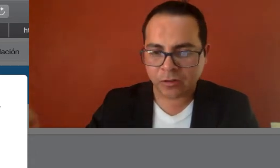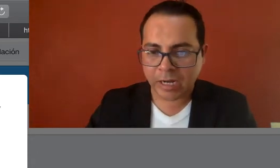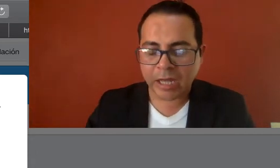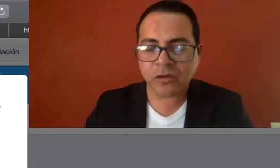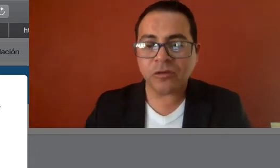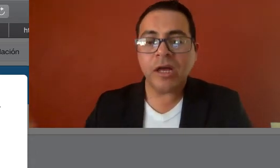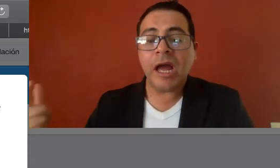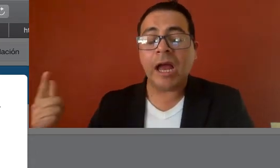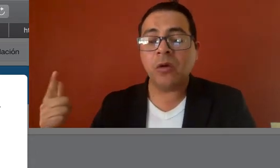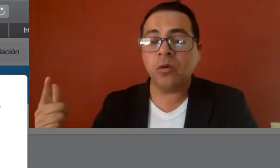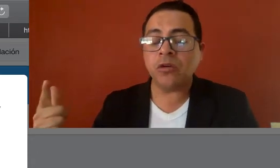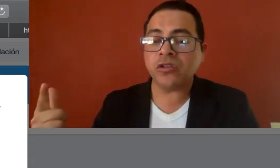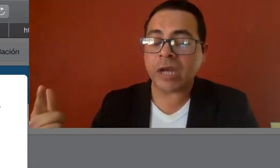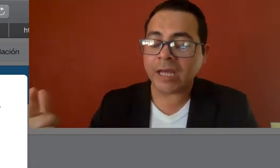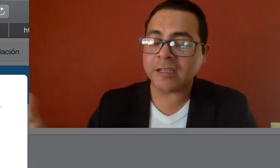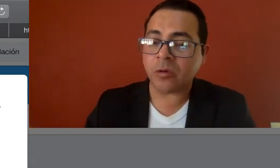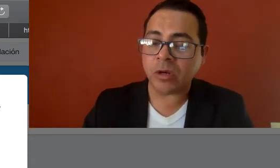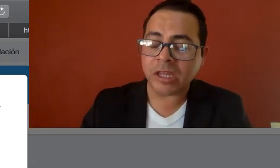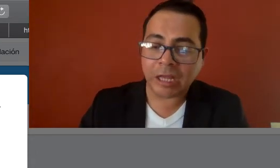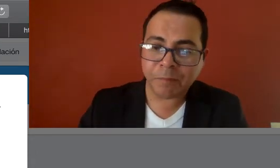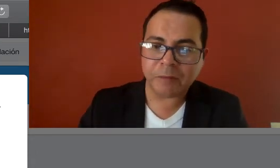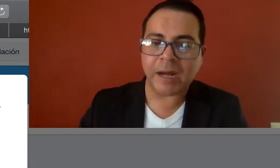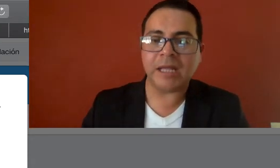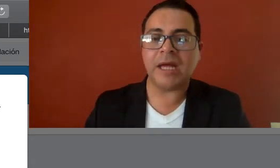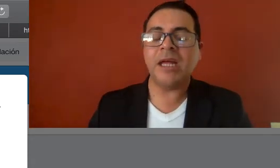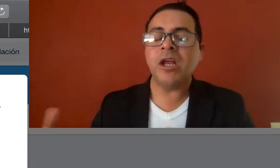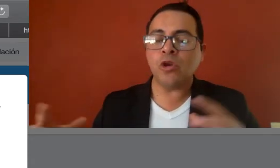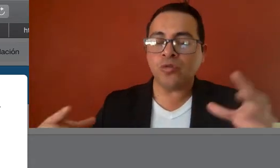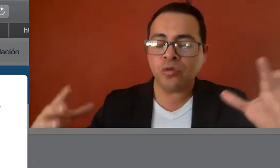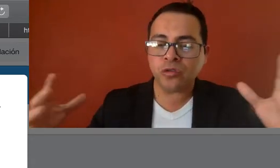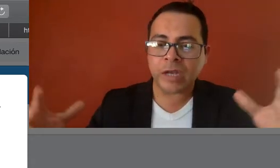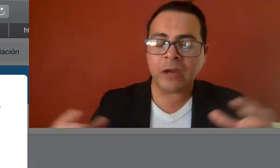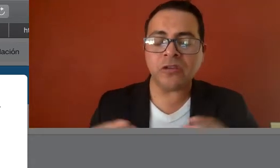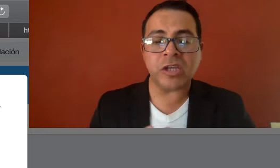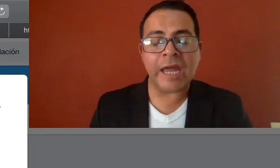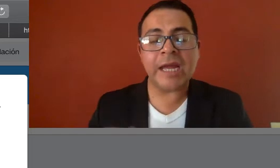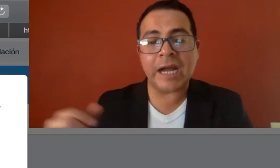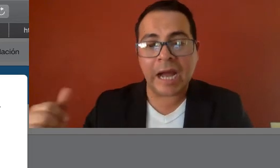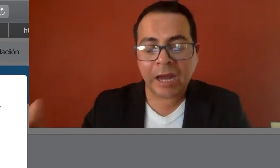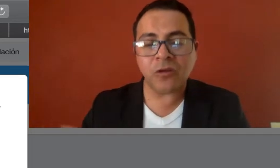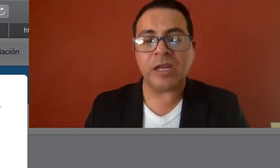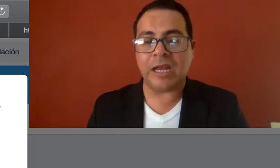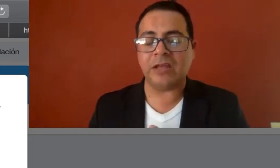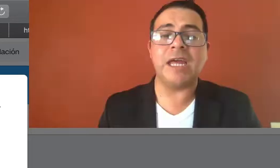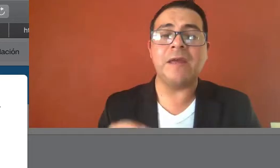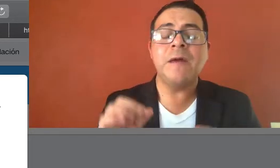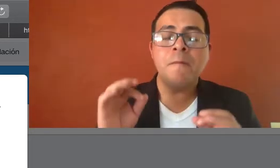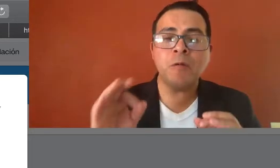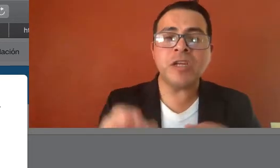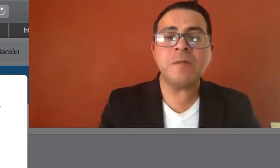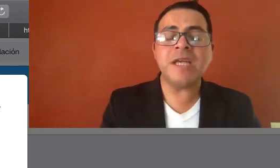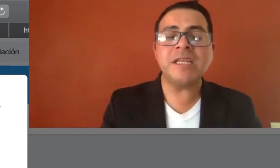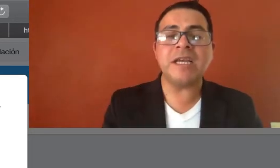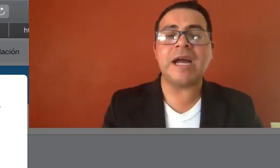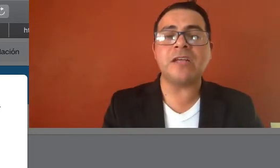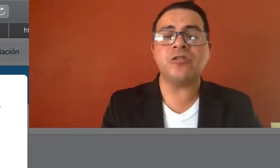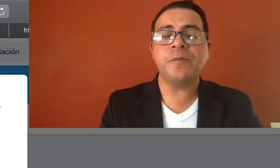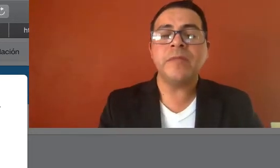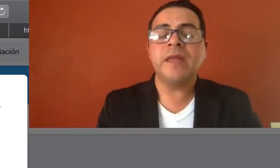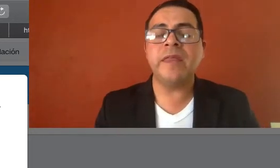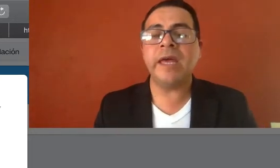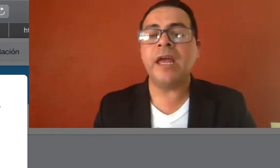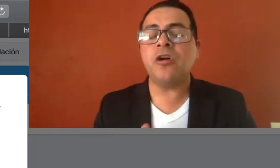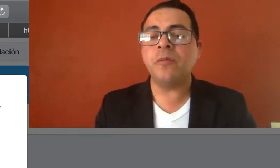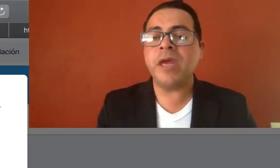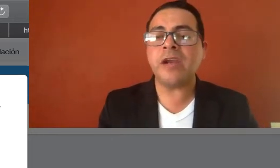carro del año, algunos traen seguridad privada, los funcionarios traen carro del año. Vamos a revisar este caso